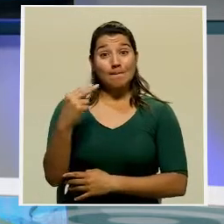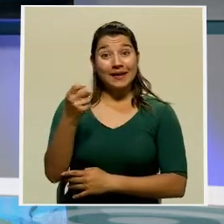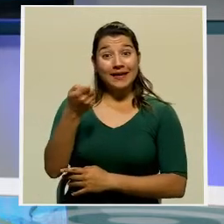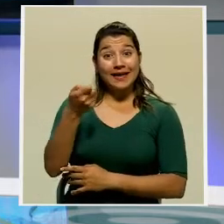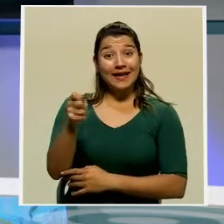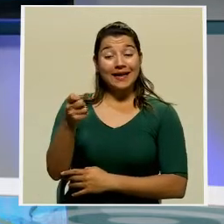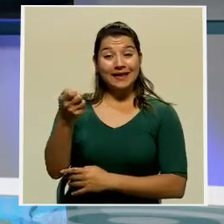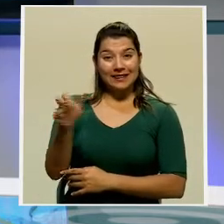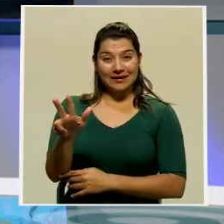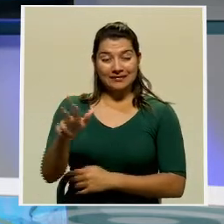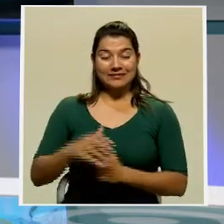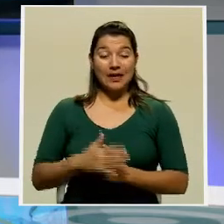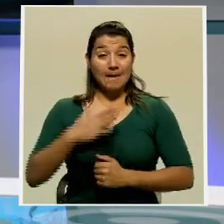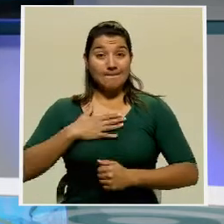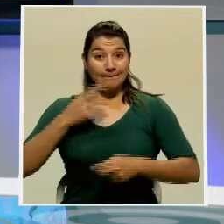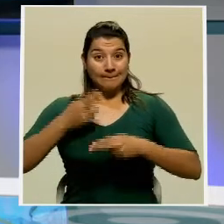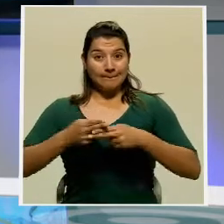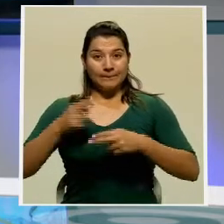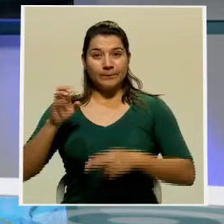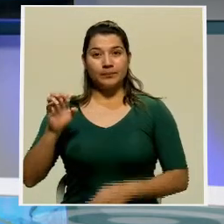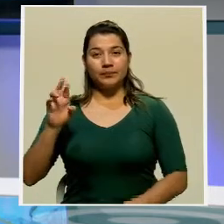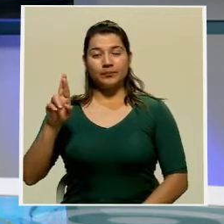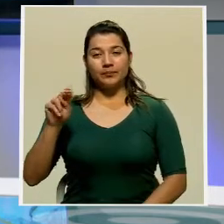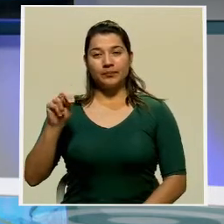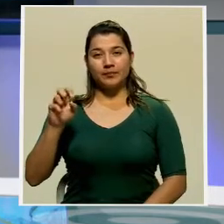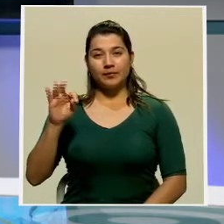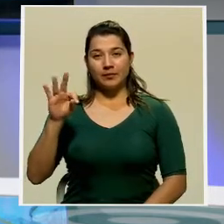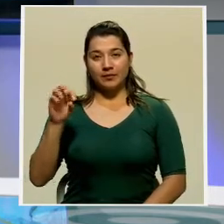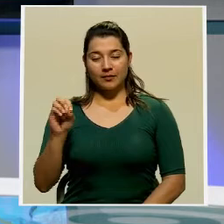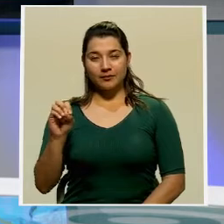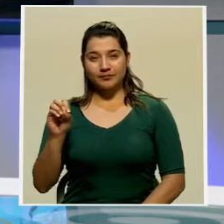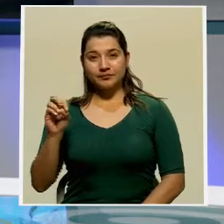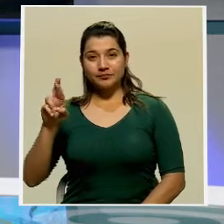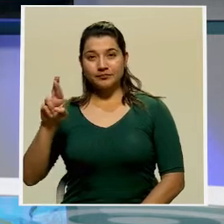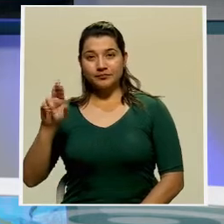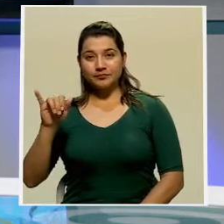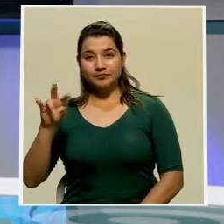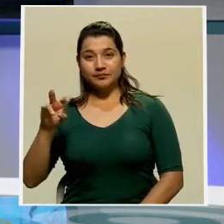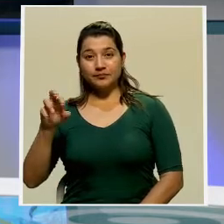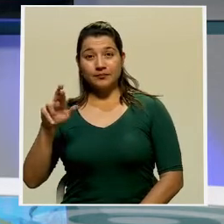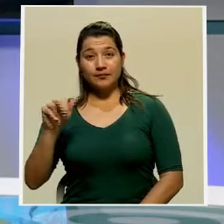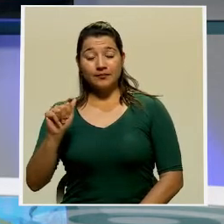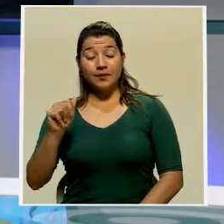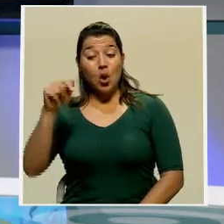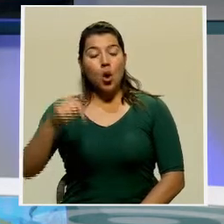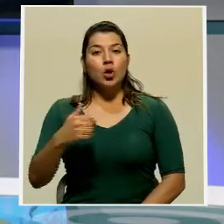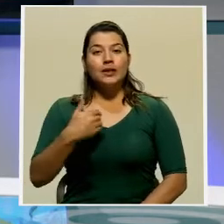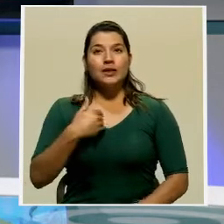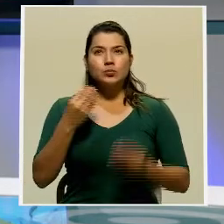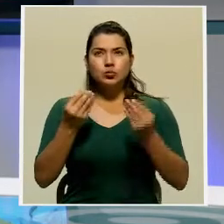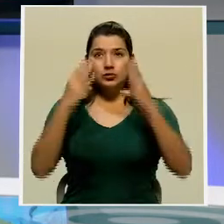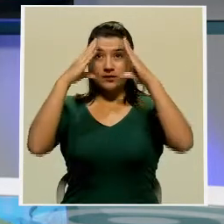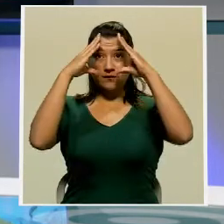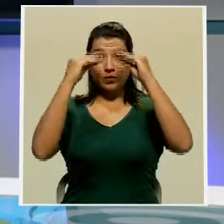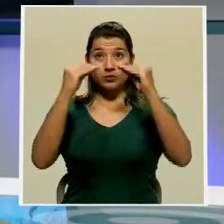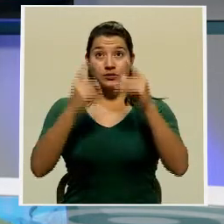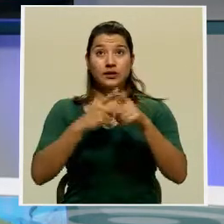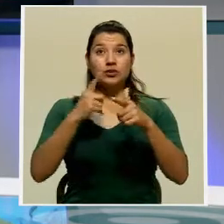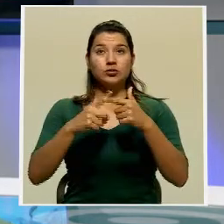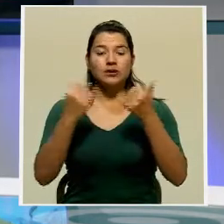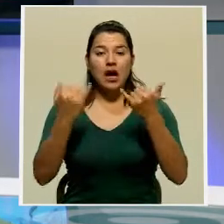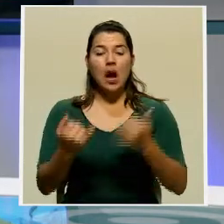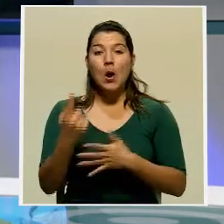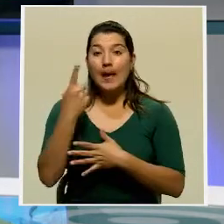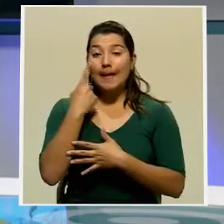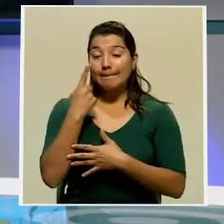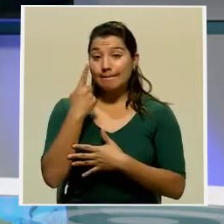Canal 13. Soy Ernesto Rivera. Hoy tenemos una agenda informativa intensa, así que vamos